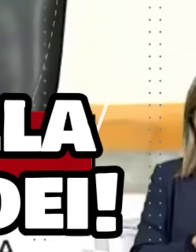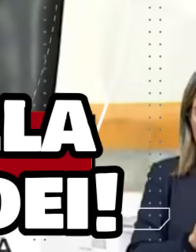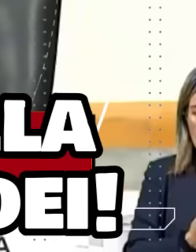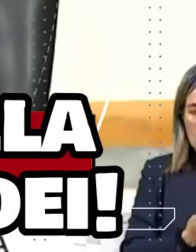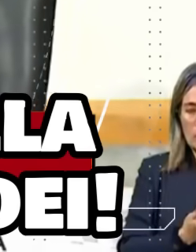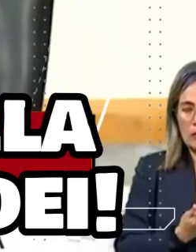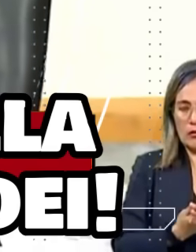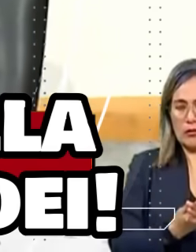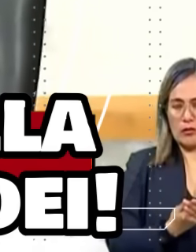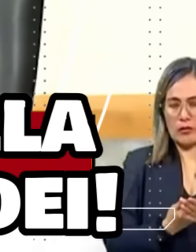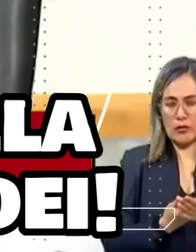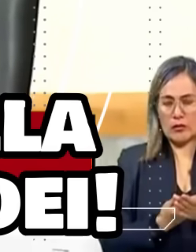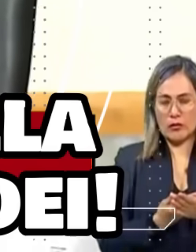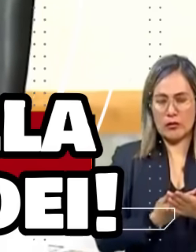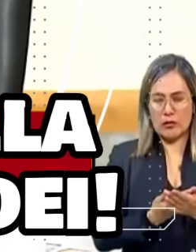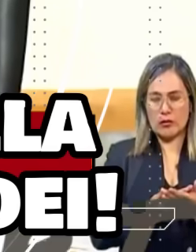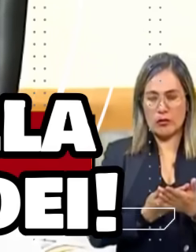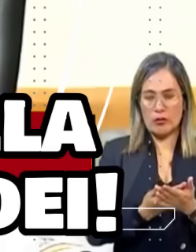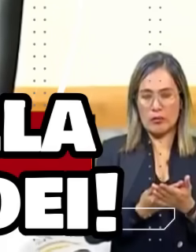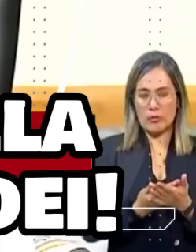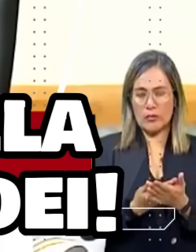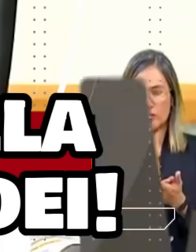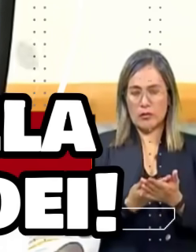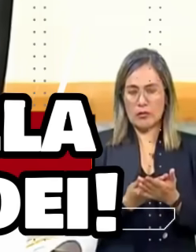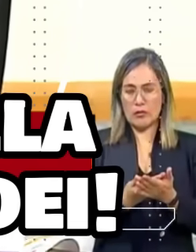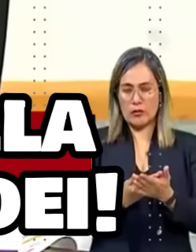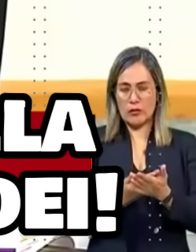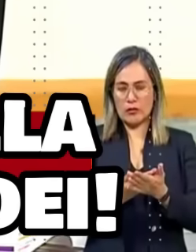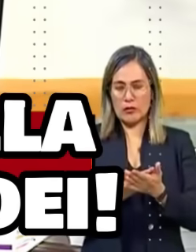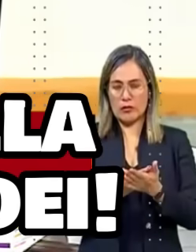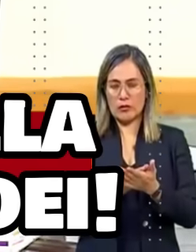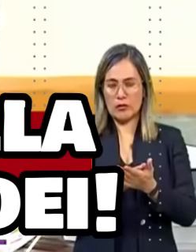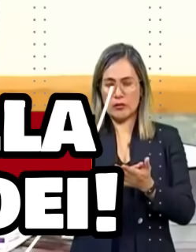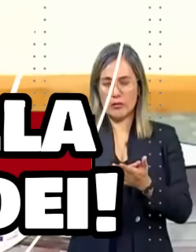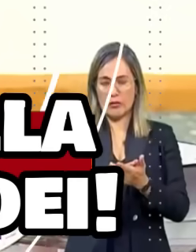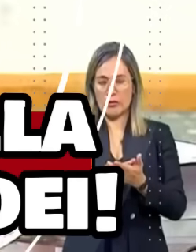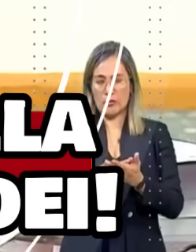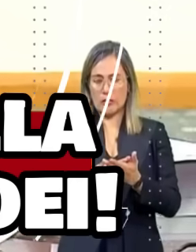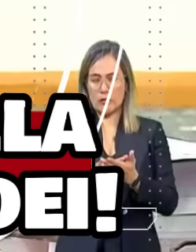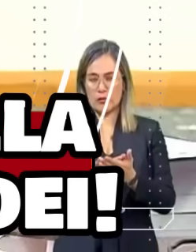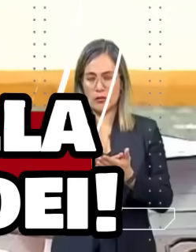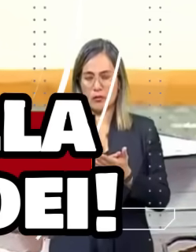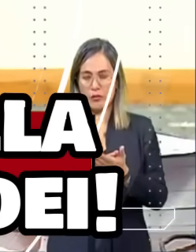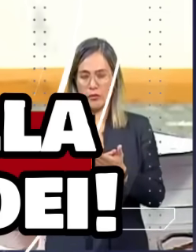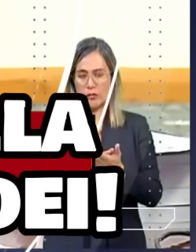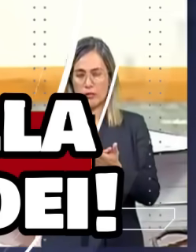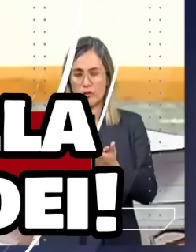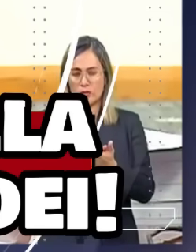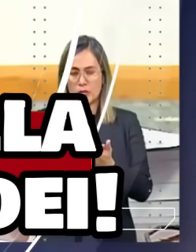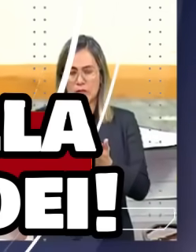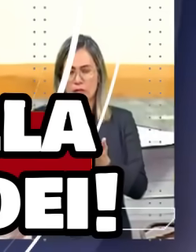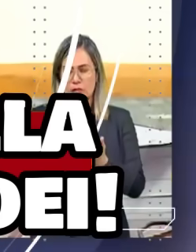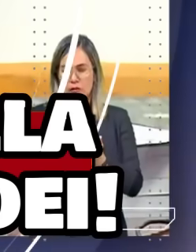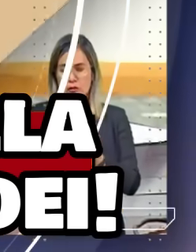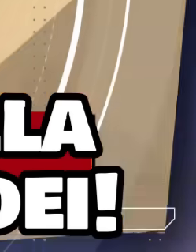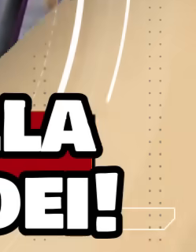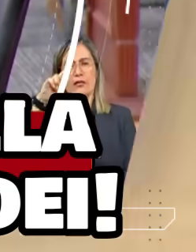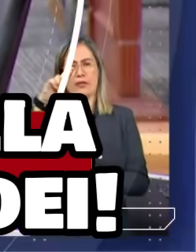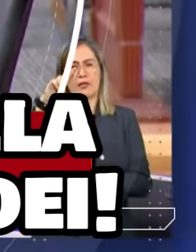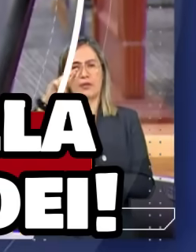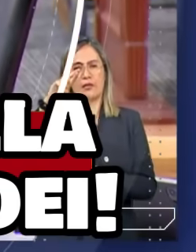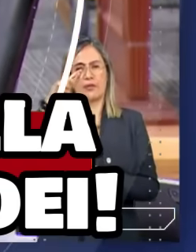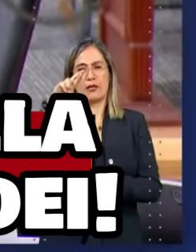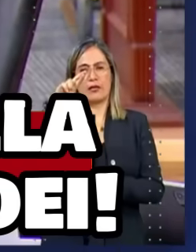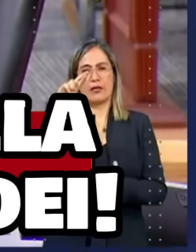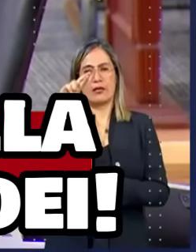presidenta del INE afirmó que, según el procedimiento, el Consejo debía resolver la procedencia del impedimento, previo al inicio de la discusión del